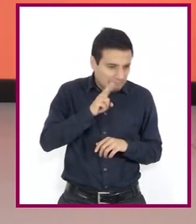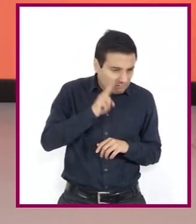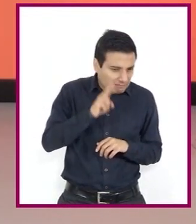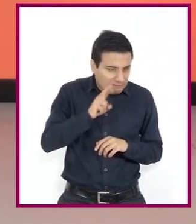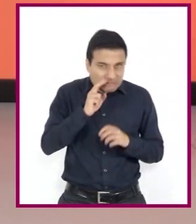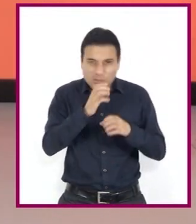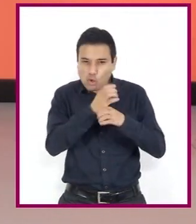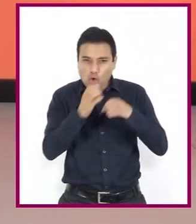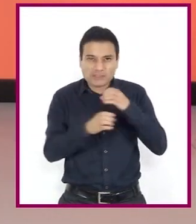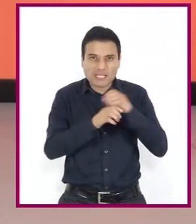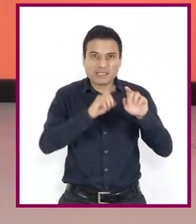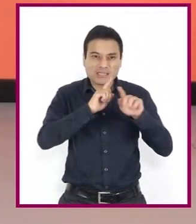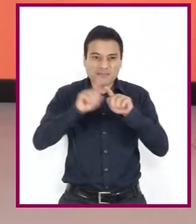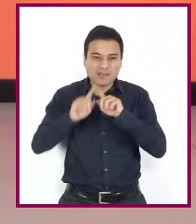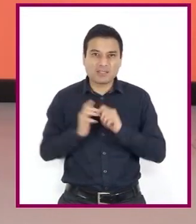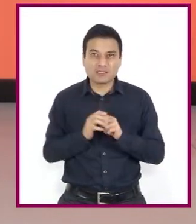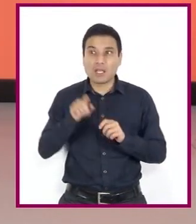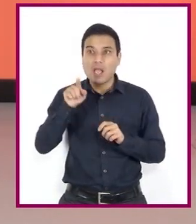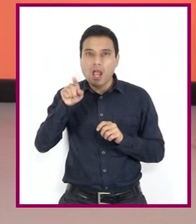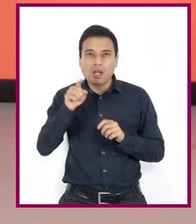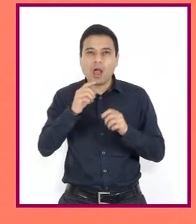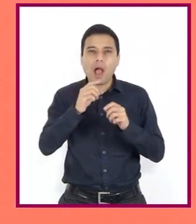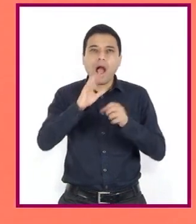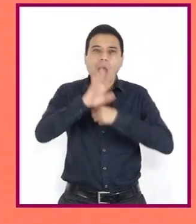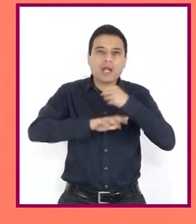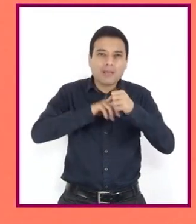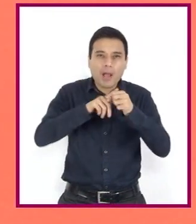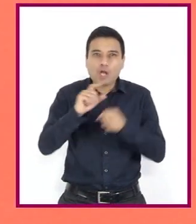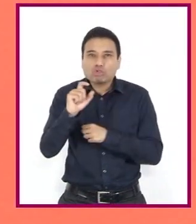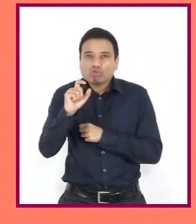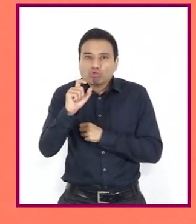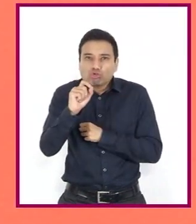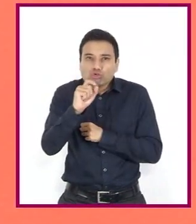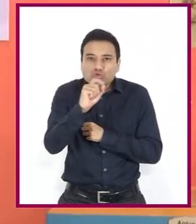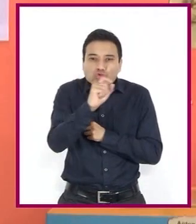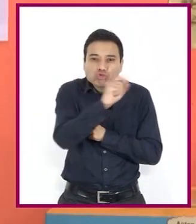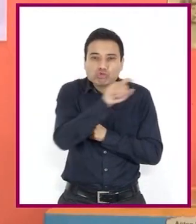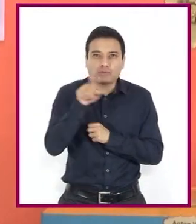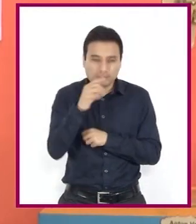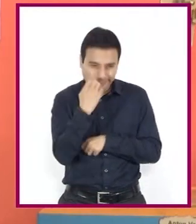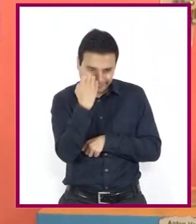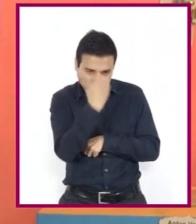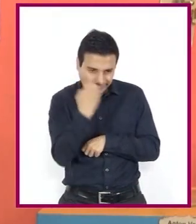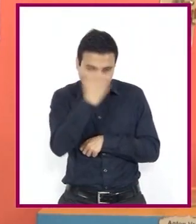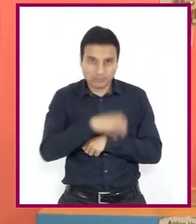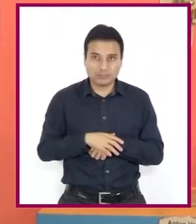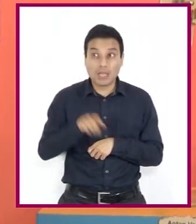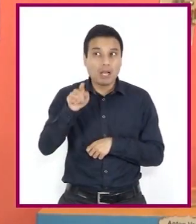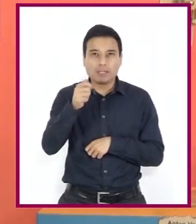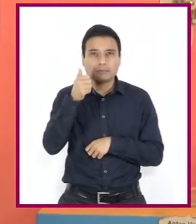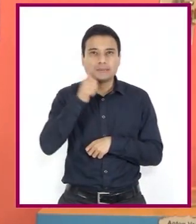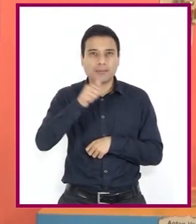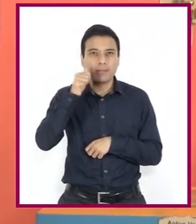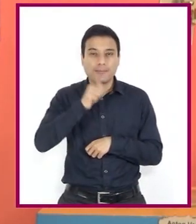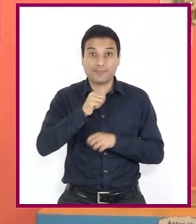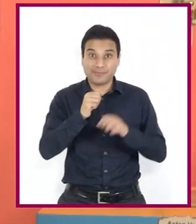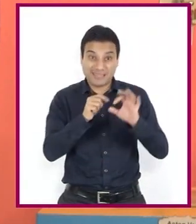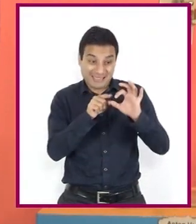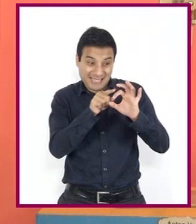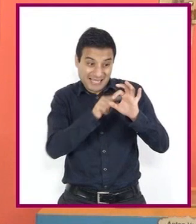varios años descubriendo microorganismos. Fabricaba lentes cada vez más